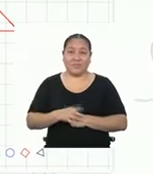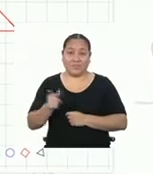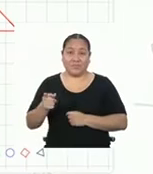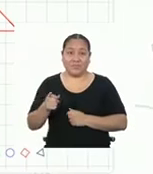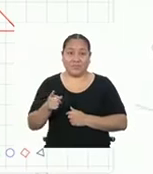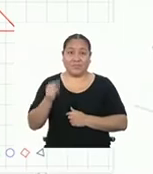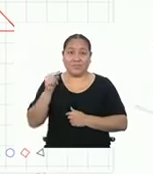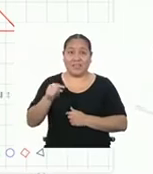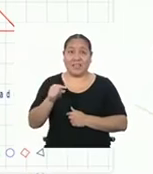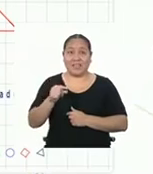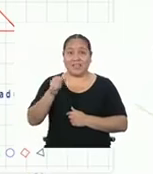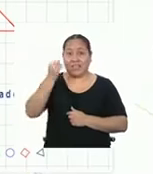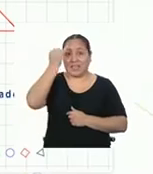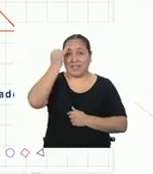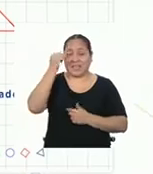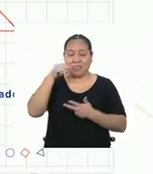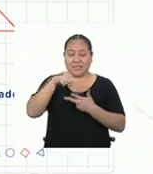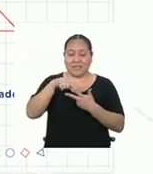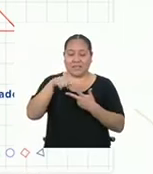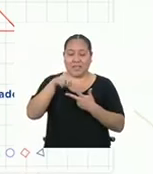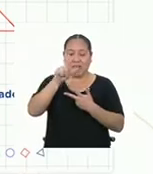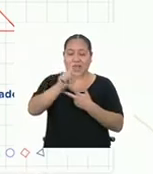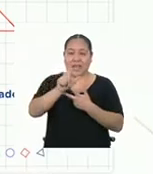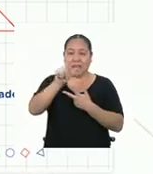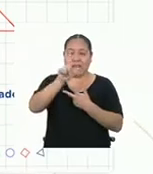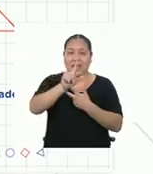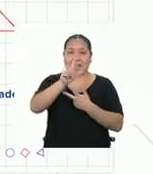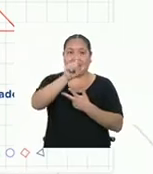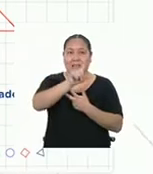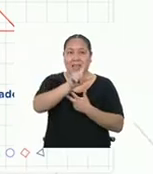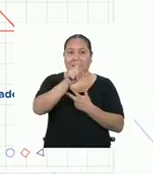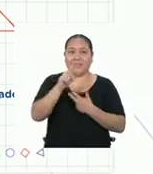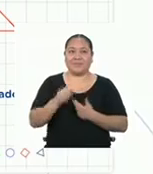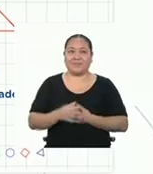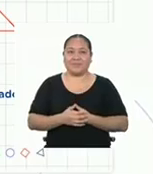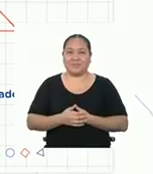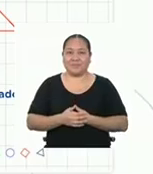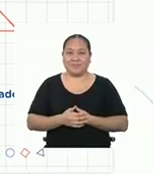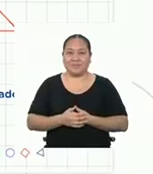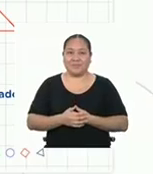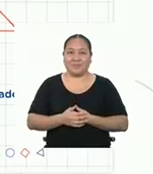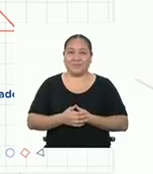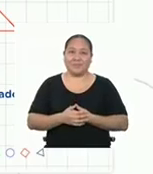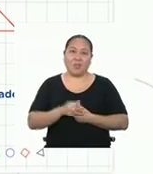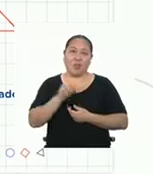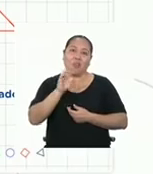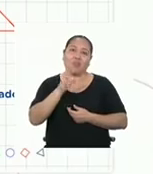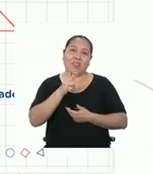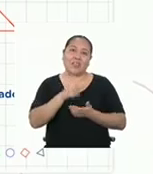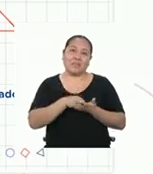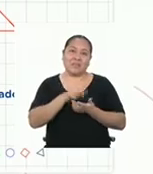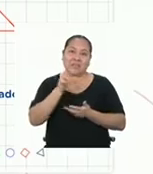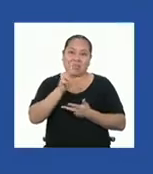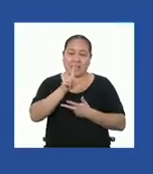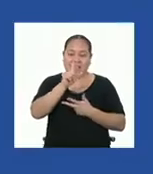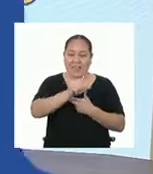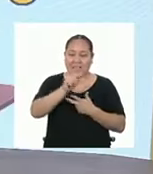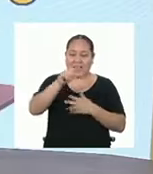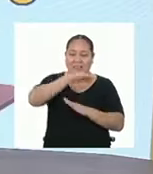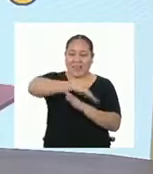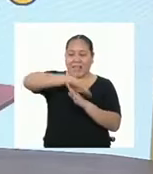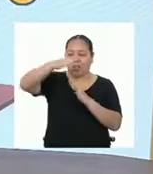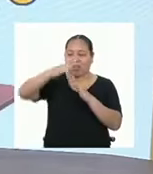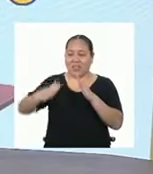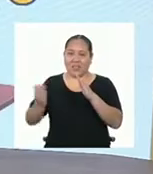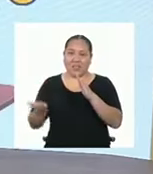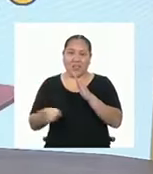eso a este criterio se le denomina L, L, L O triple L Por lado, lado, lado